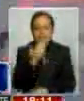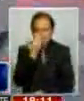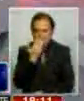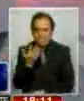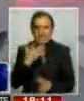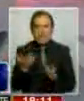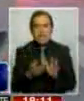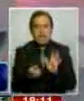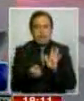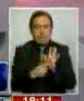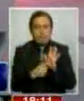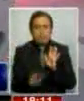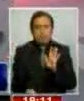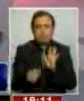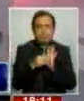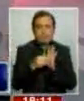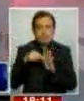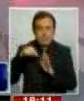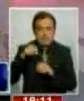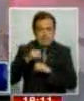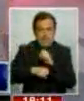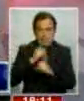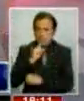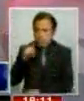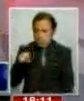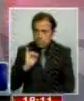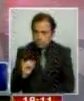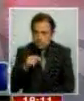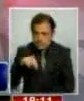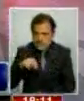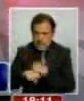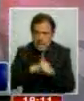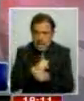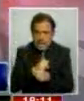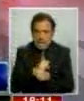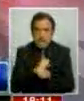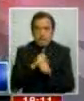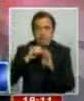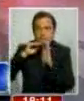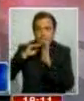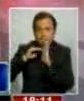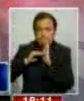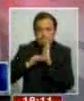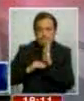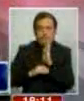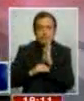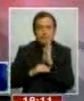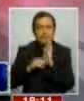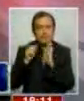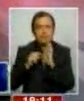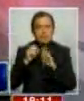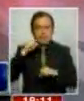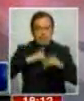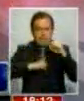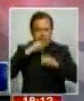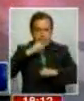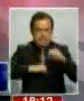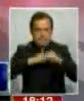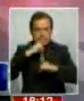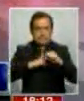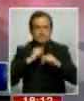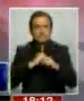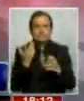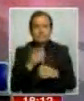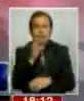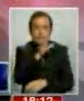el se tema empieza de lo... a subir este año, ¿no es cierto, ministro? Por supuesto. Ya, ¿sabes y por se qué? Empieza a bajar el de las empresas... o sea, el